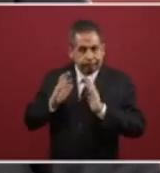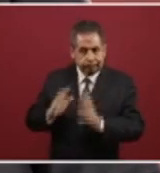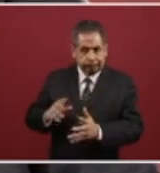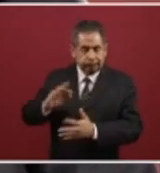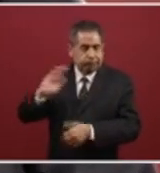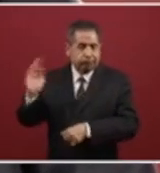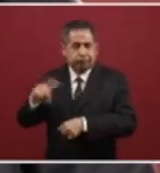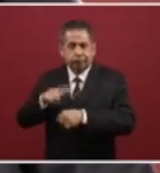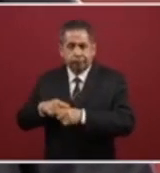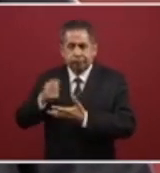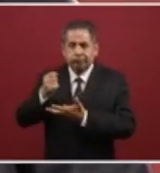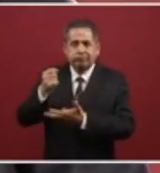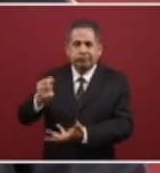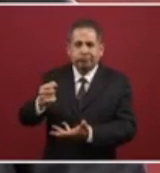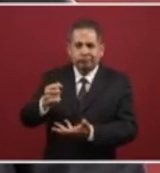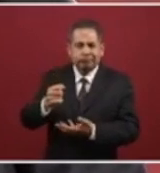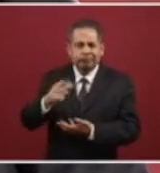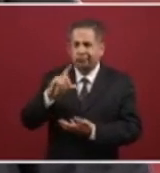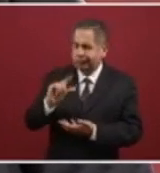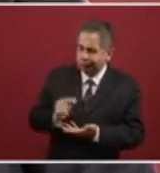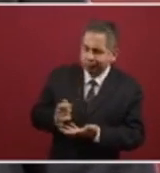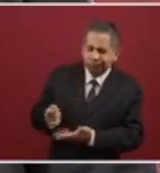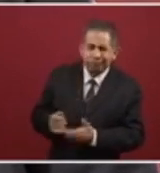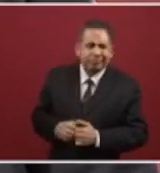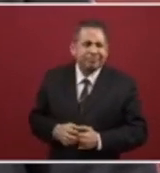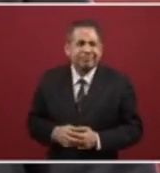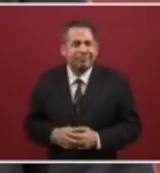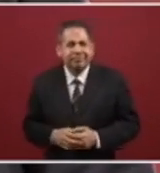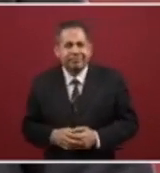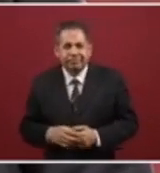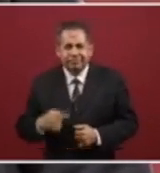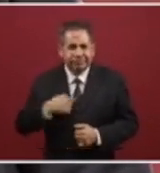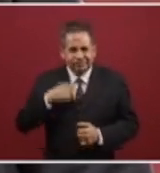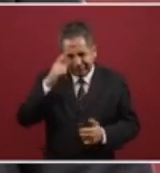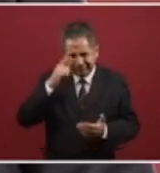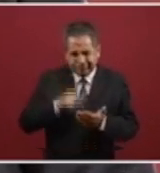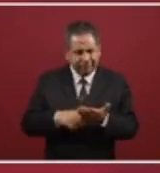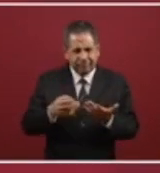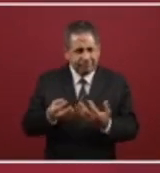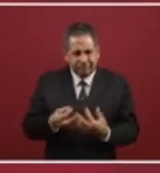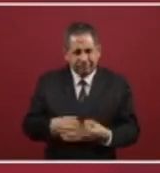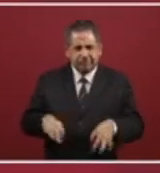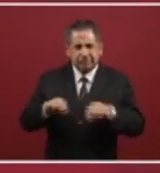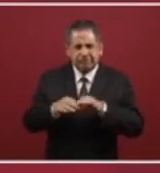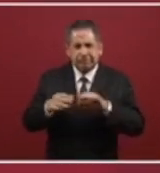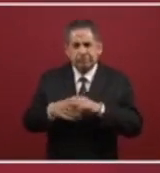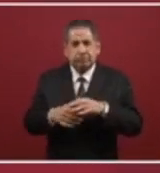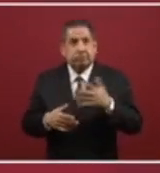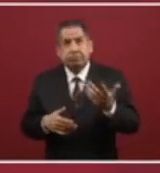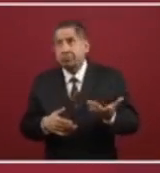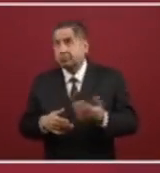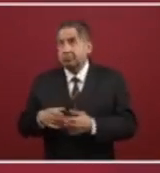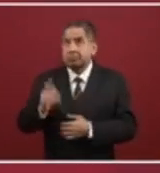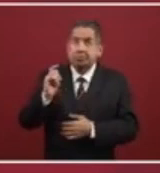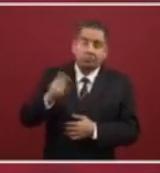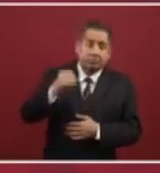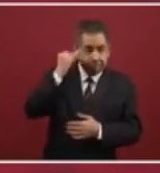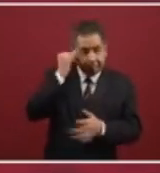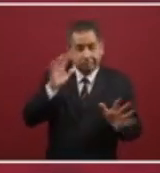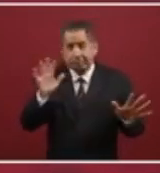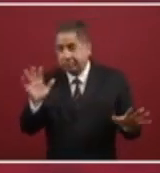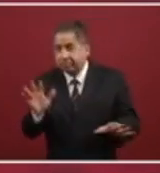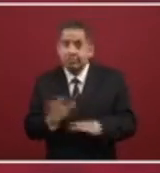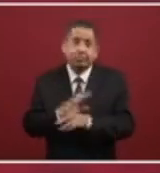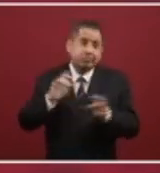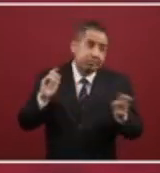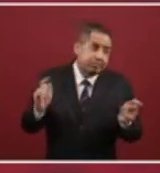es muy menor. Entonces, yo francamente no creo que sea un tema importante decir, uy, va a haber un cambio en el